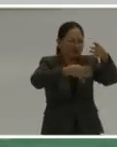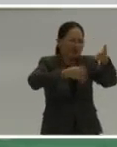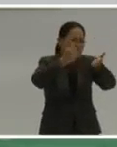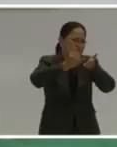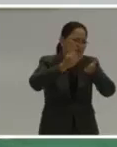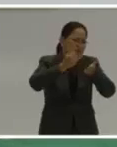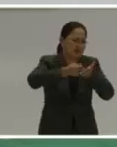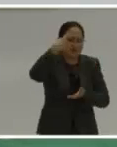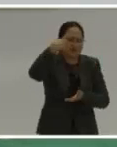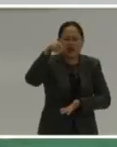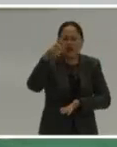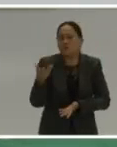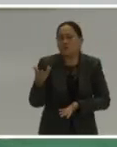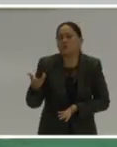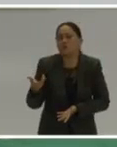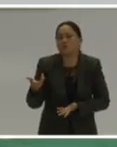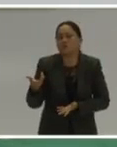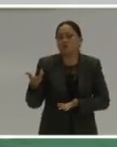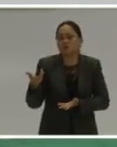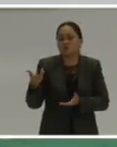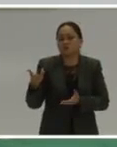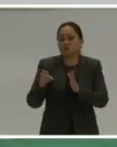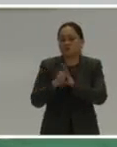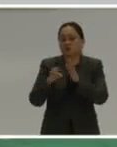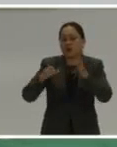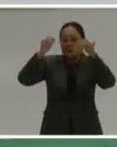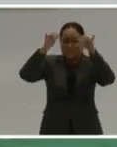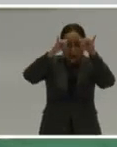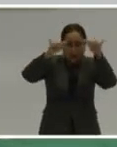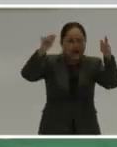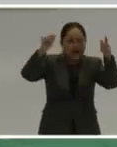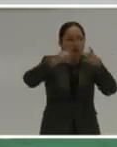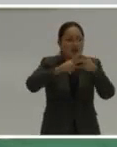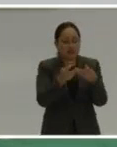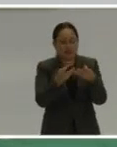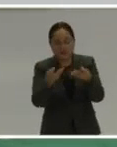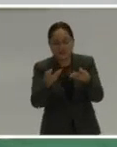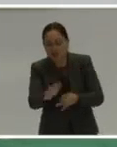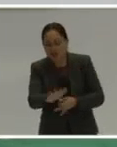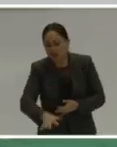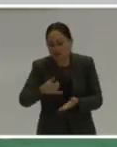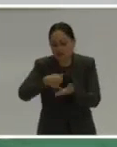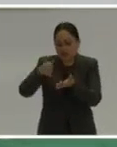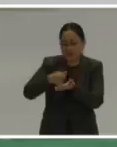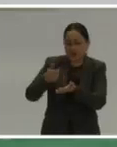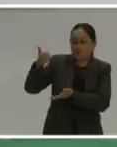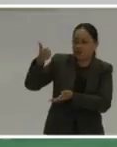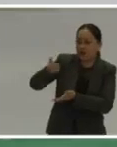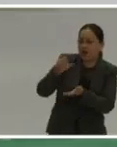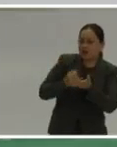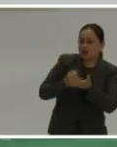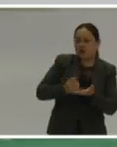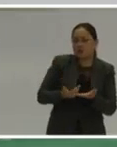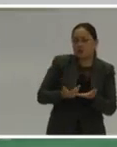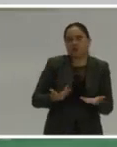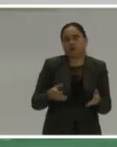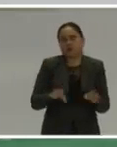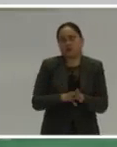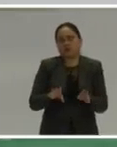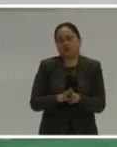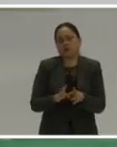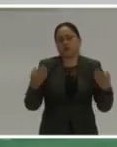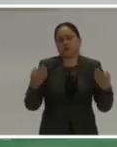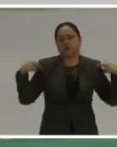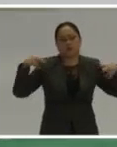impuesto de los ganados, de la tierra, ¿no? y los profesores a los niños